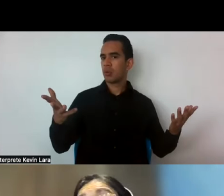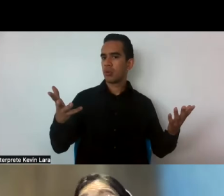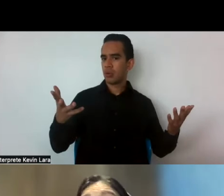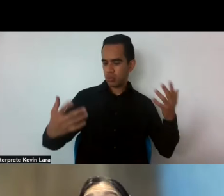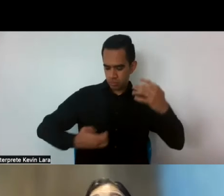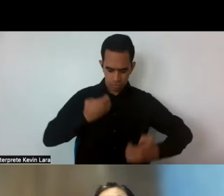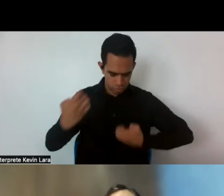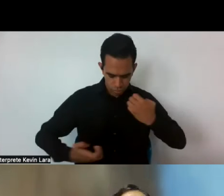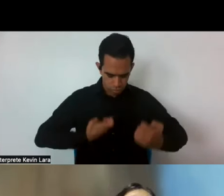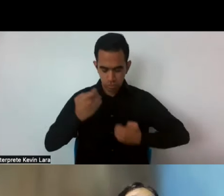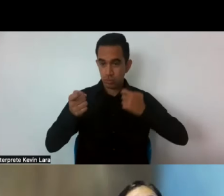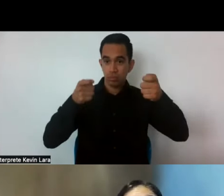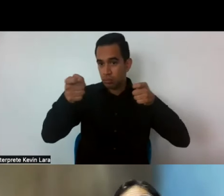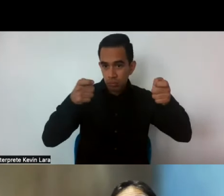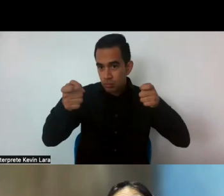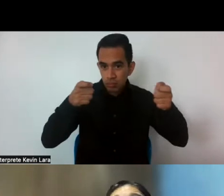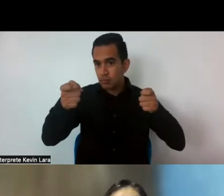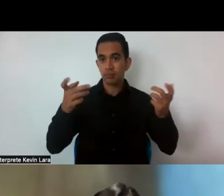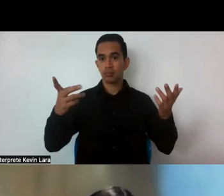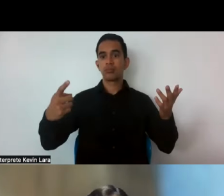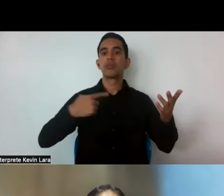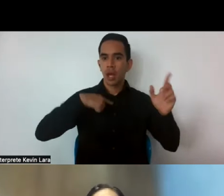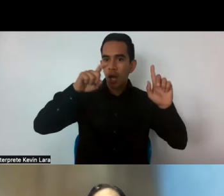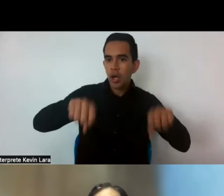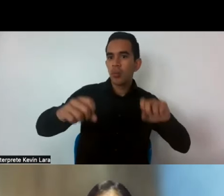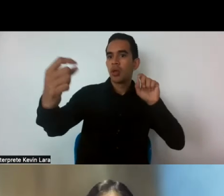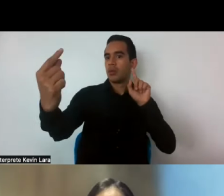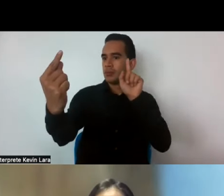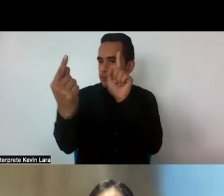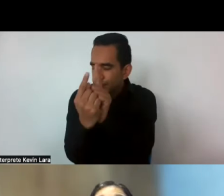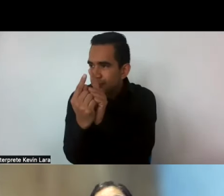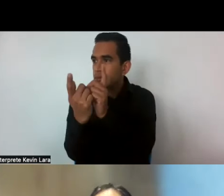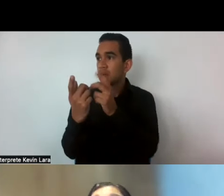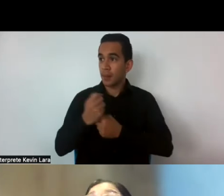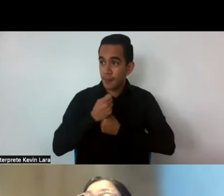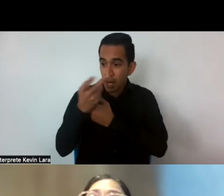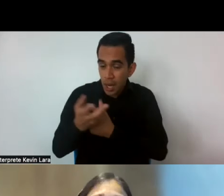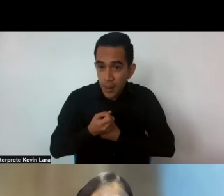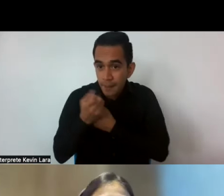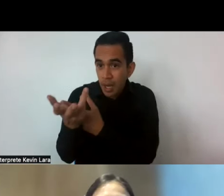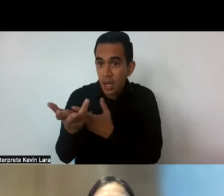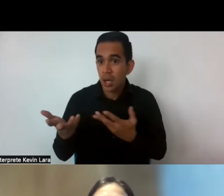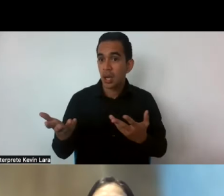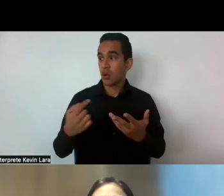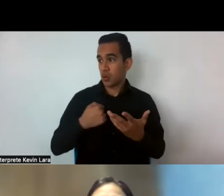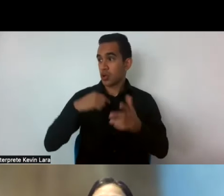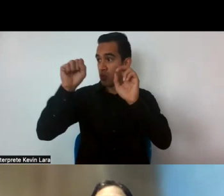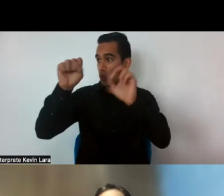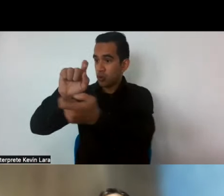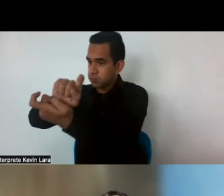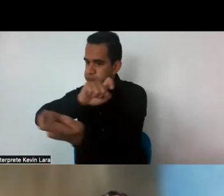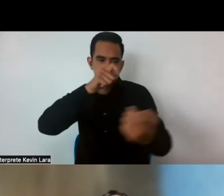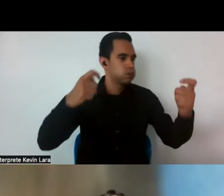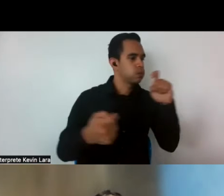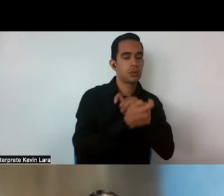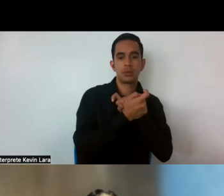pedir ayuda, que puedo acercarme a alguien, que la puedo regular o que puedo transformar ese entorno o por